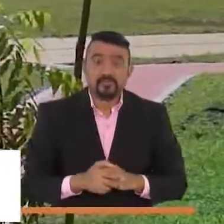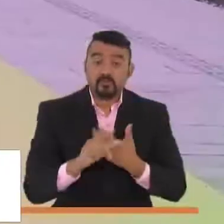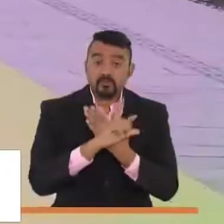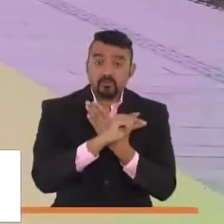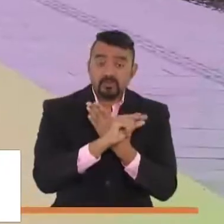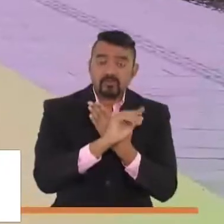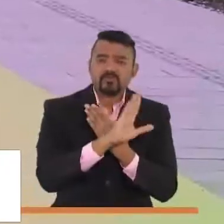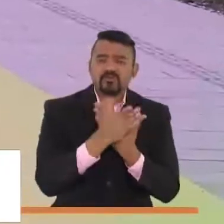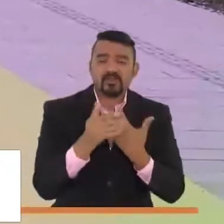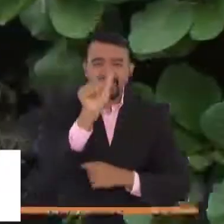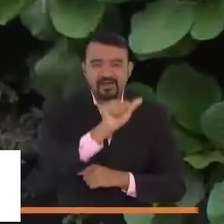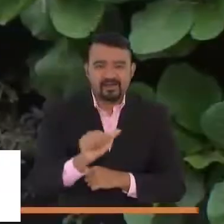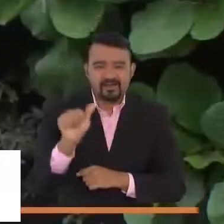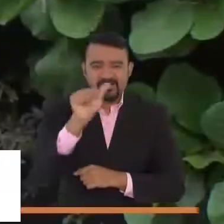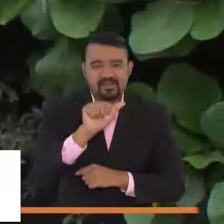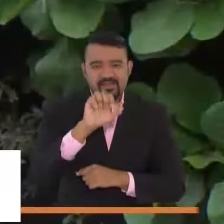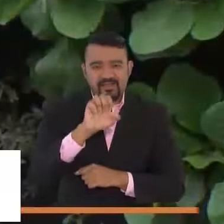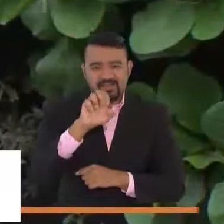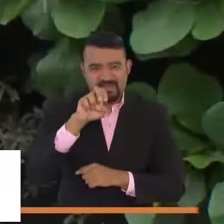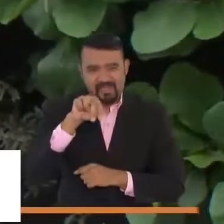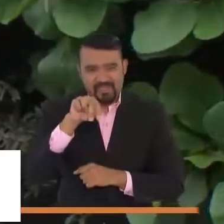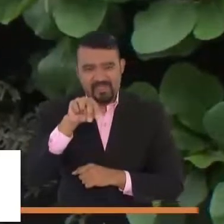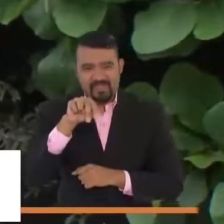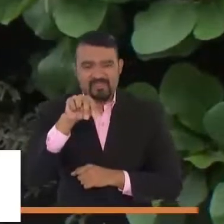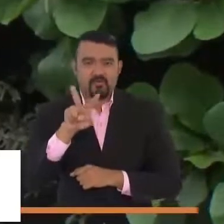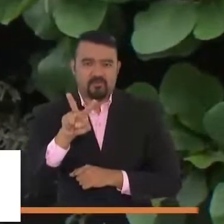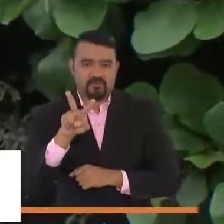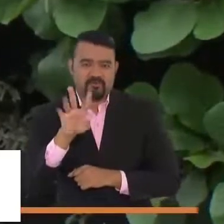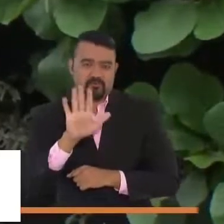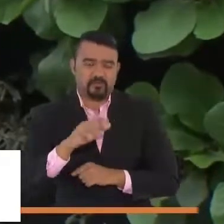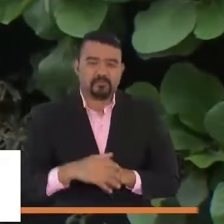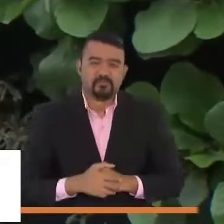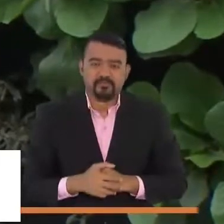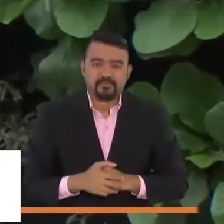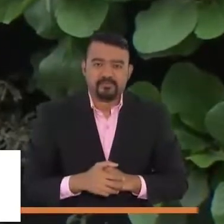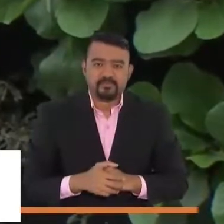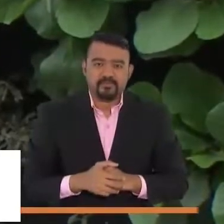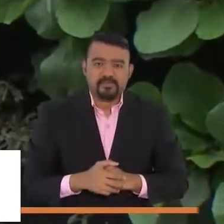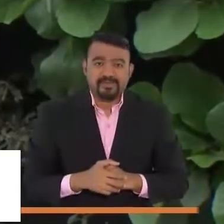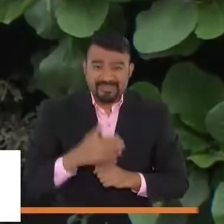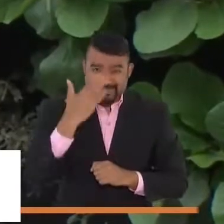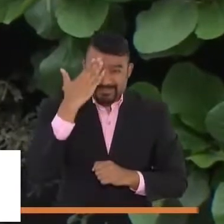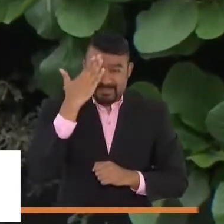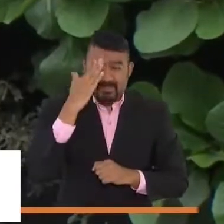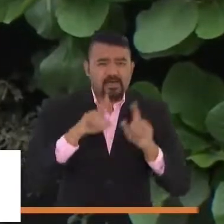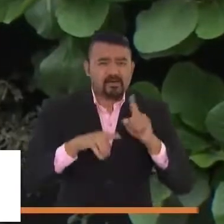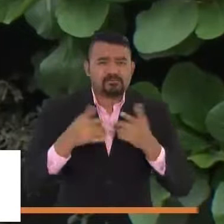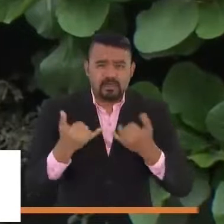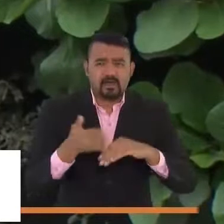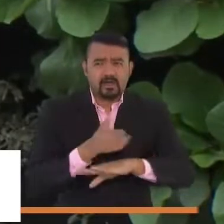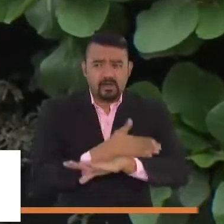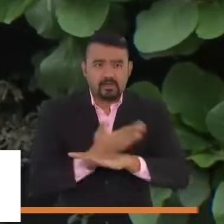Twitter, arroba Alcaldía ENV. Hay que contarle a todos nuestros televidentes pues que se inauguraron